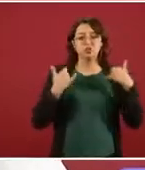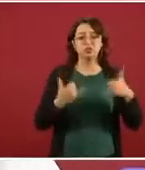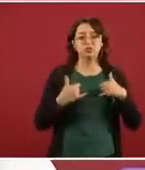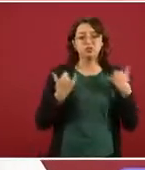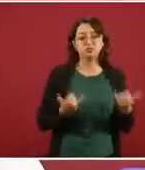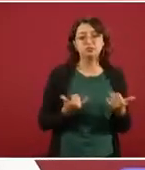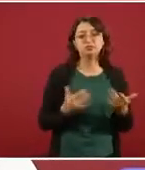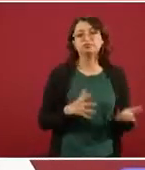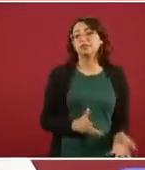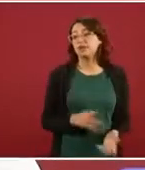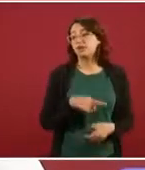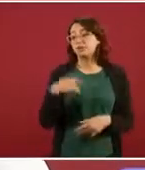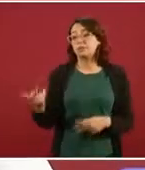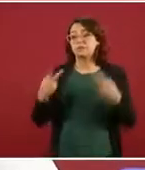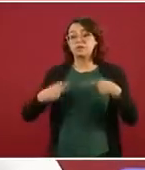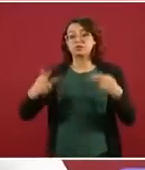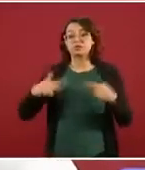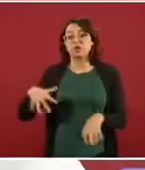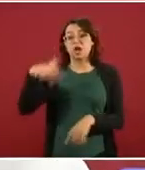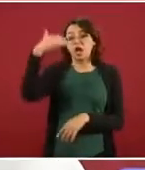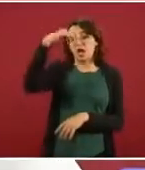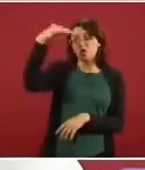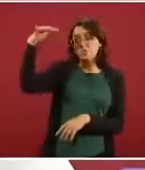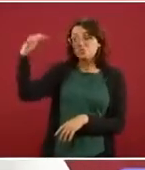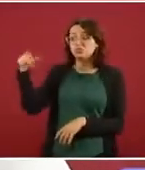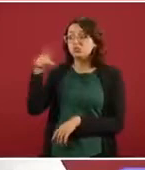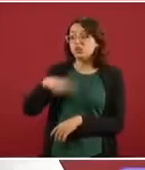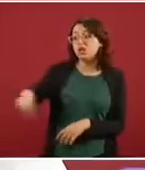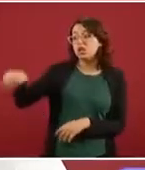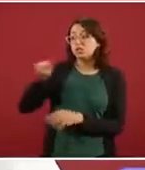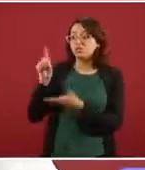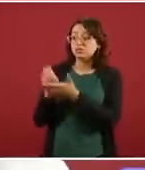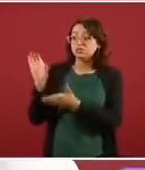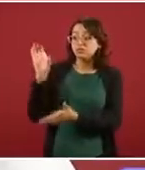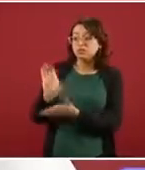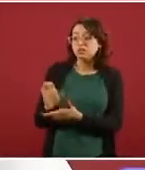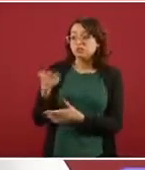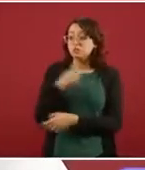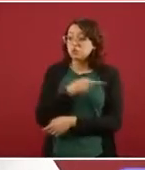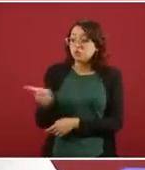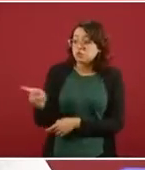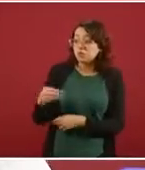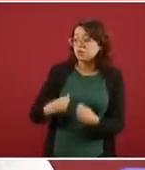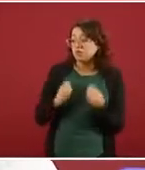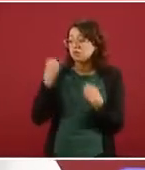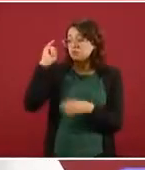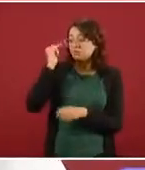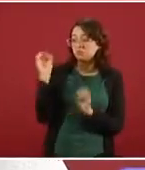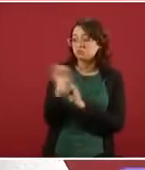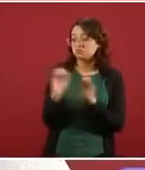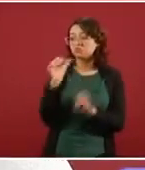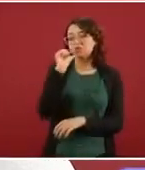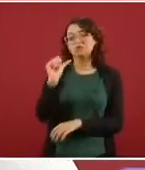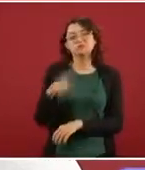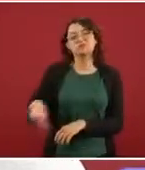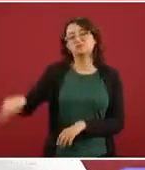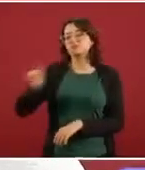están en las zonas más pobres, no están contemplados en la pensión, y esto es parte también de